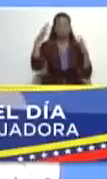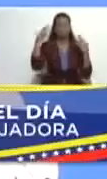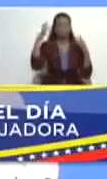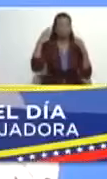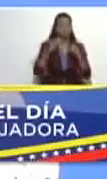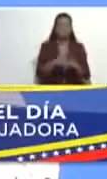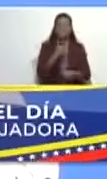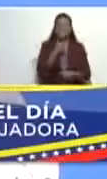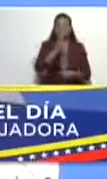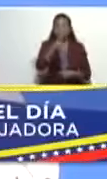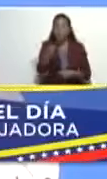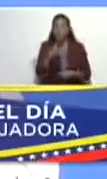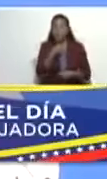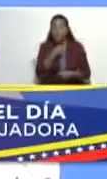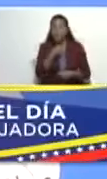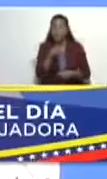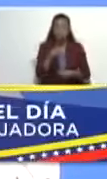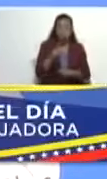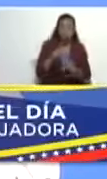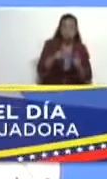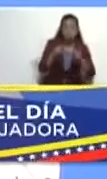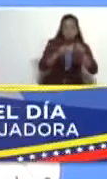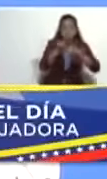¿Le gusta? ¿A Jacobo?